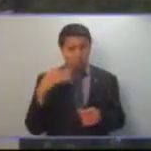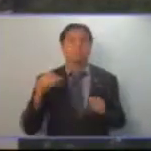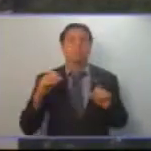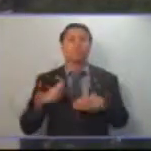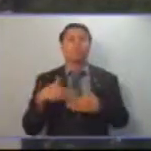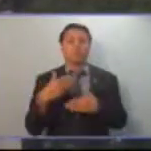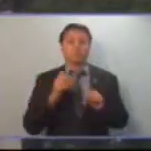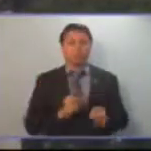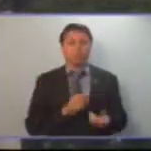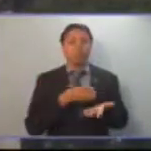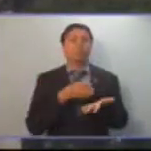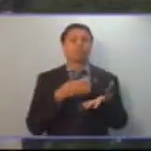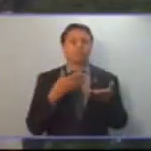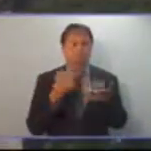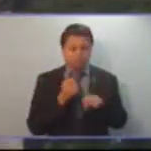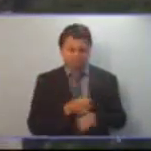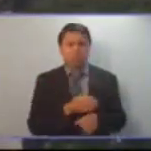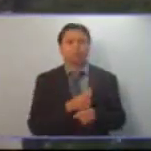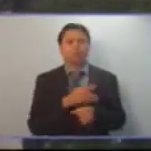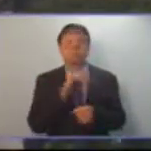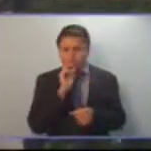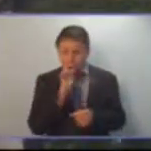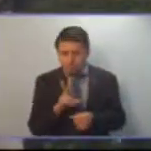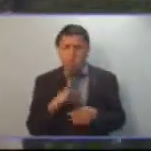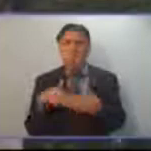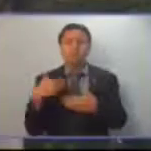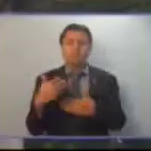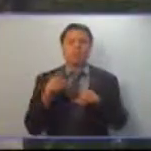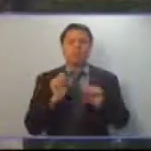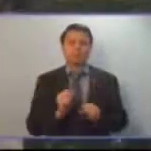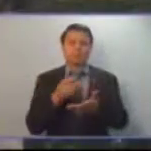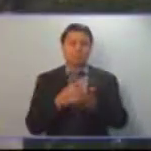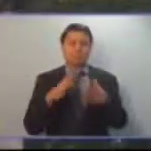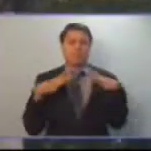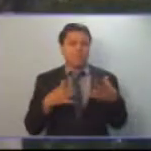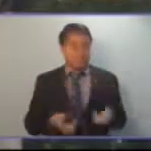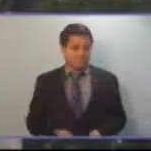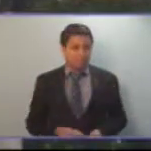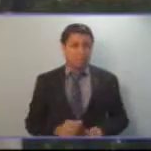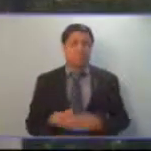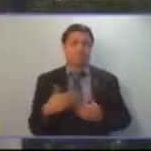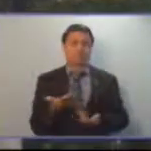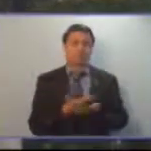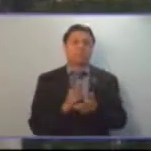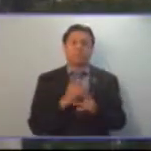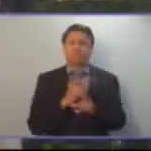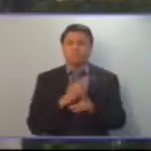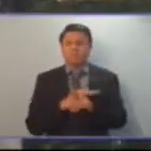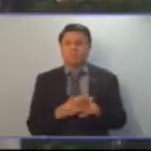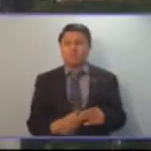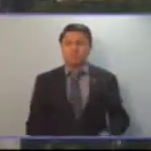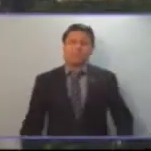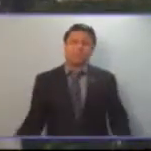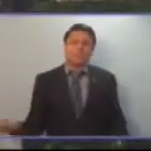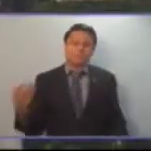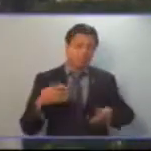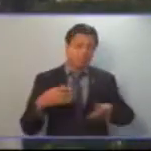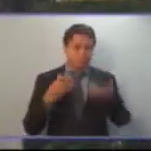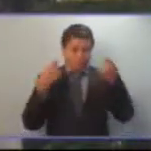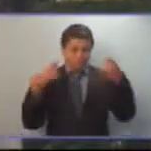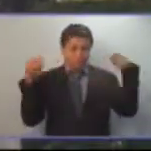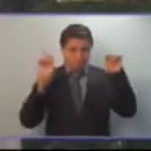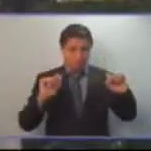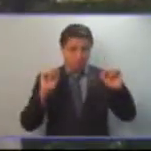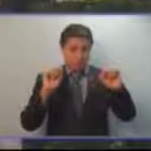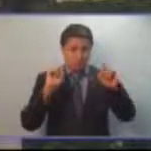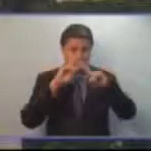día al gobierno. Pero en la reforma del 91, que es ya producto de los acuerdos de paz, nace